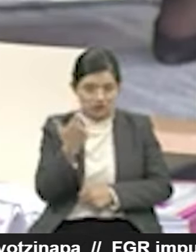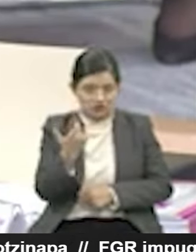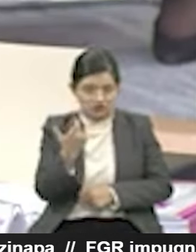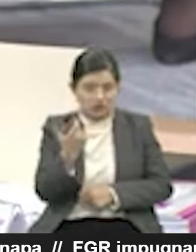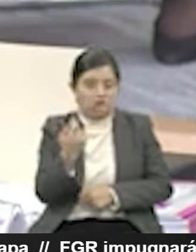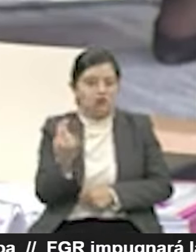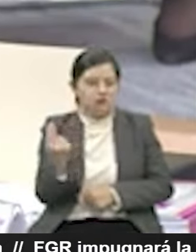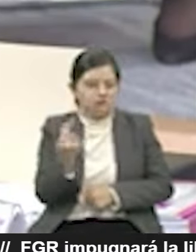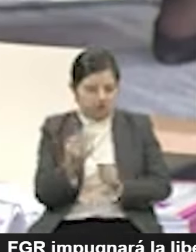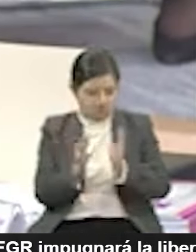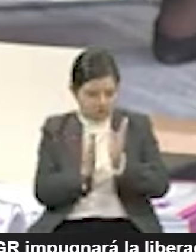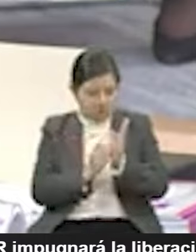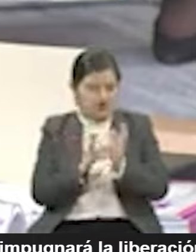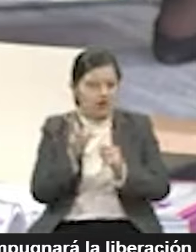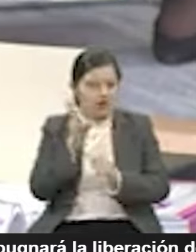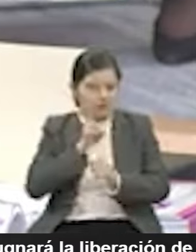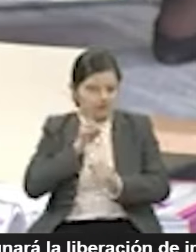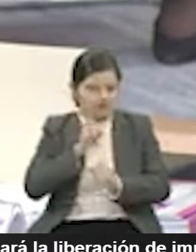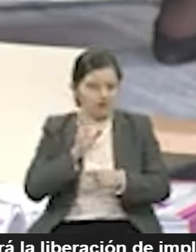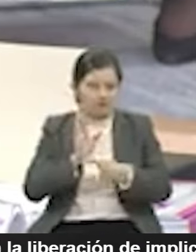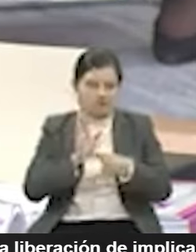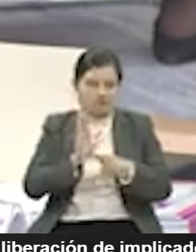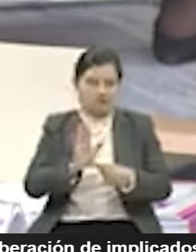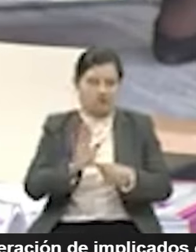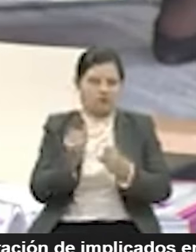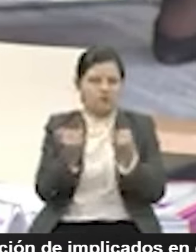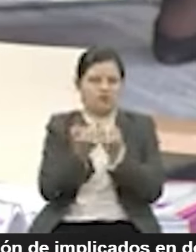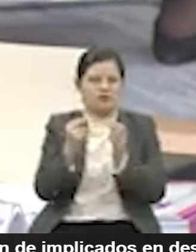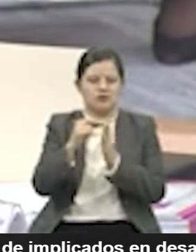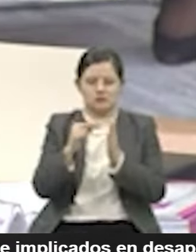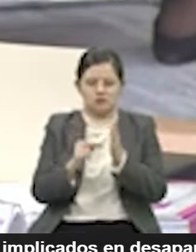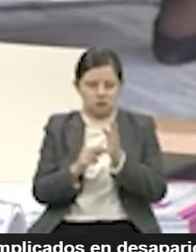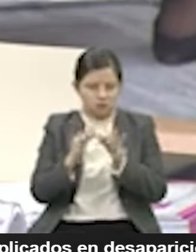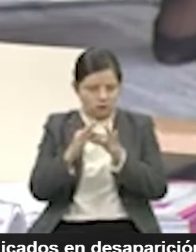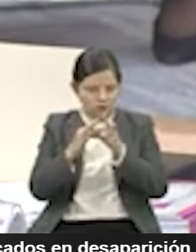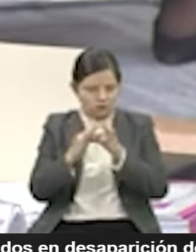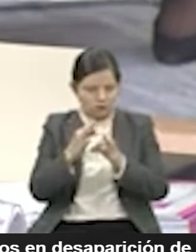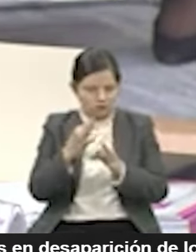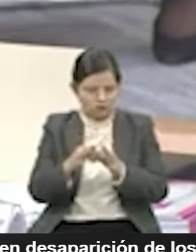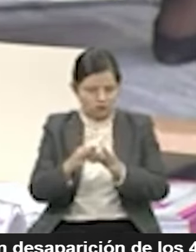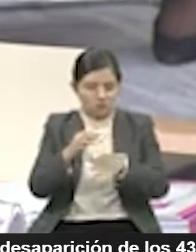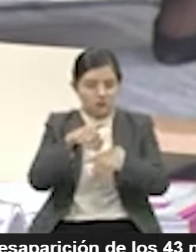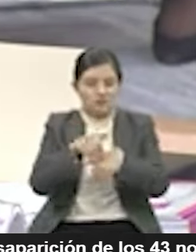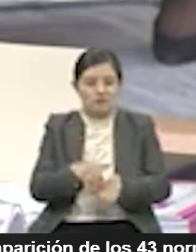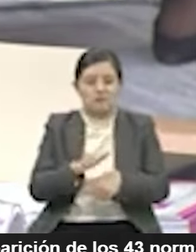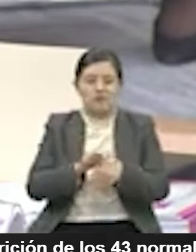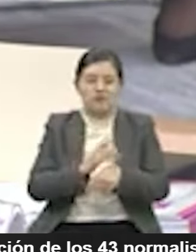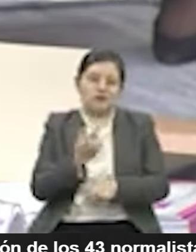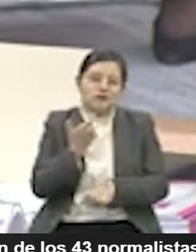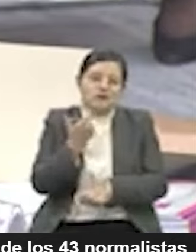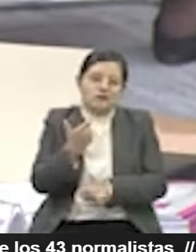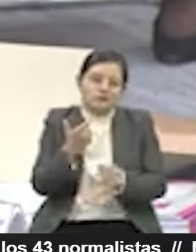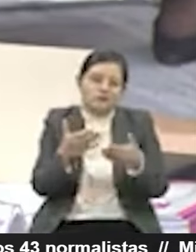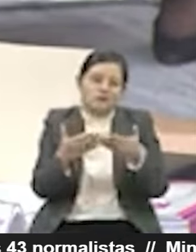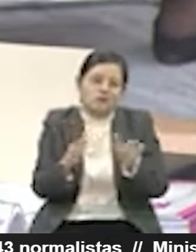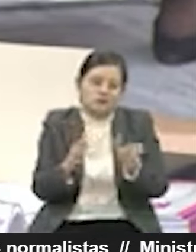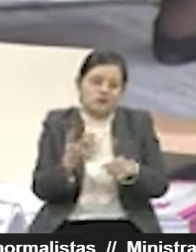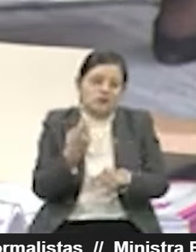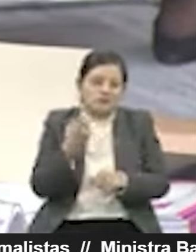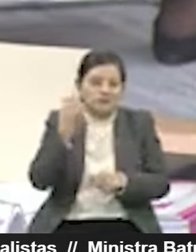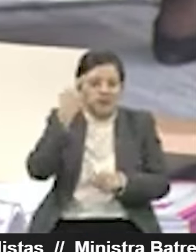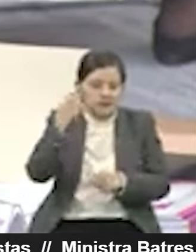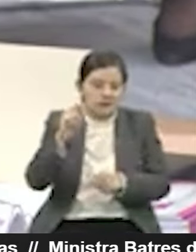comprobarse y tiene que haber lineamientos claros para su adecuada comprobación porque se trata de recursos públicos que están destinados Sí a la